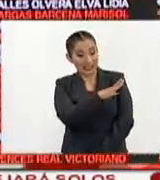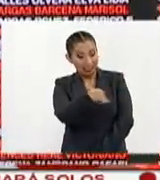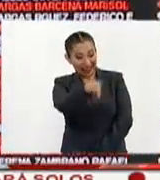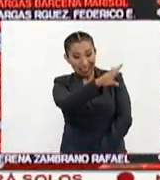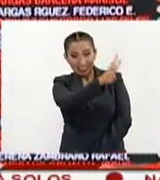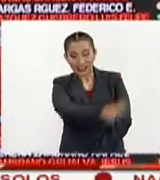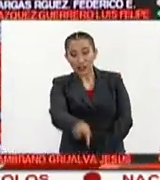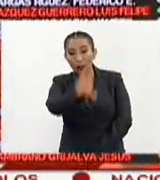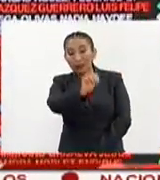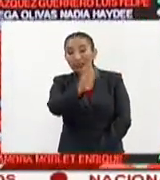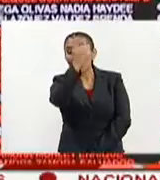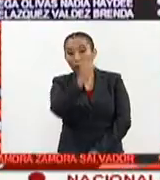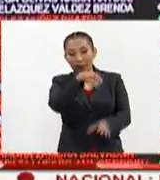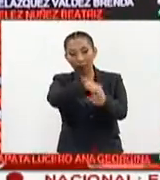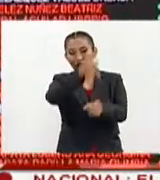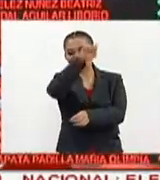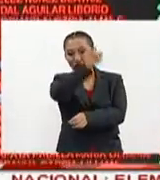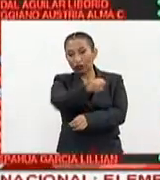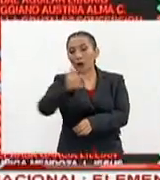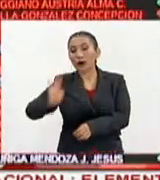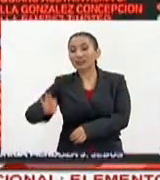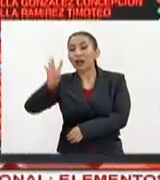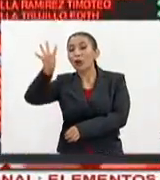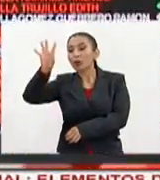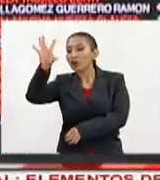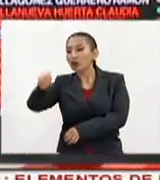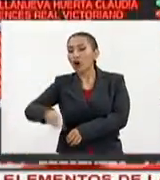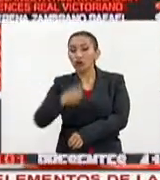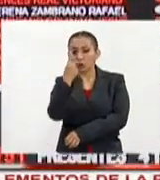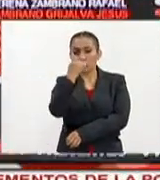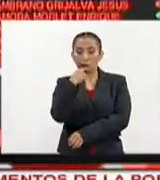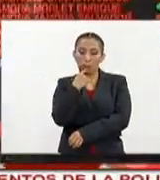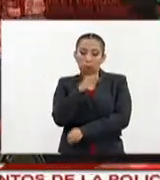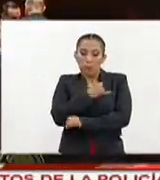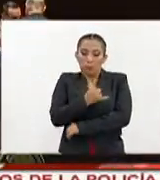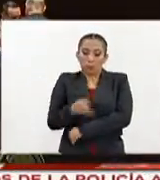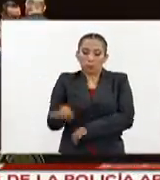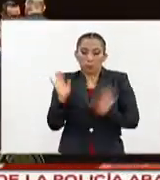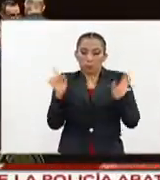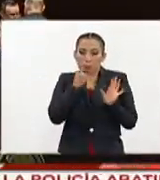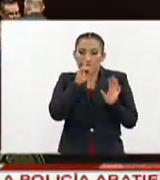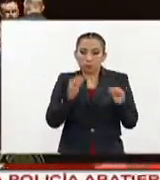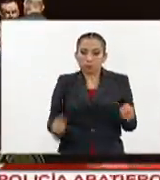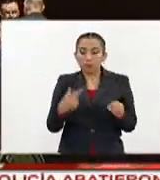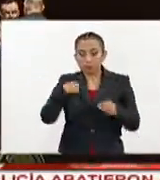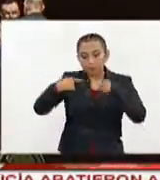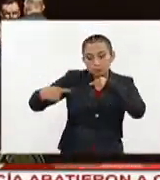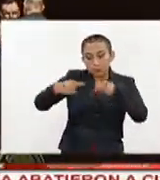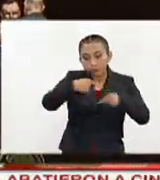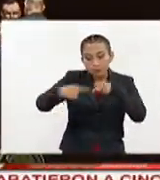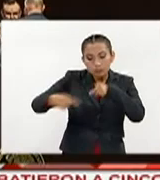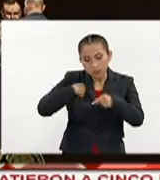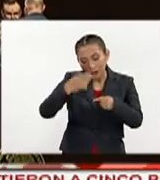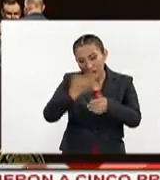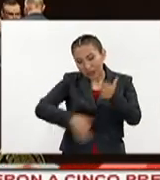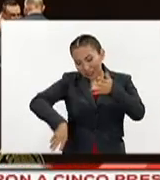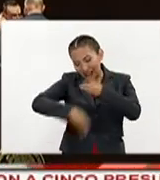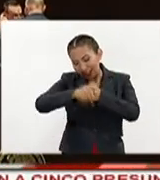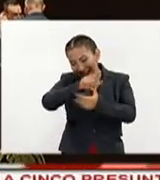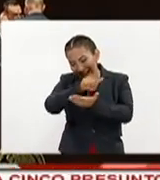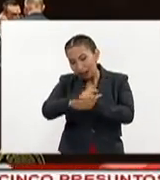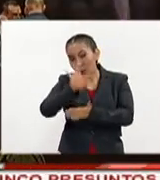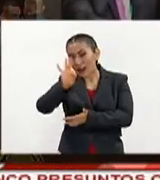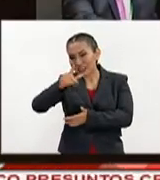por 399 votos a favor, 44 en contra y una abstención, se dio paso a la discusión de reservas que presentaron